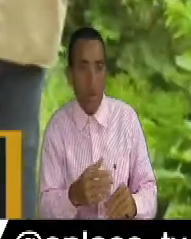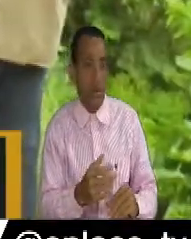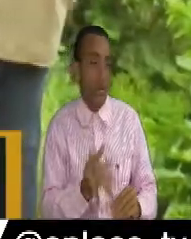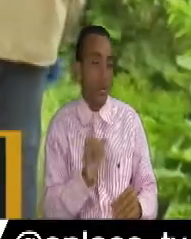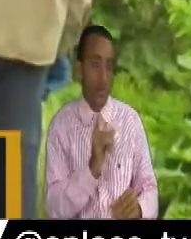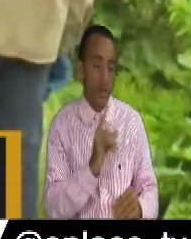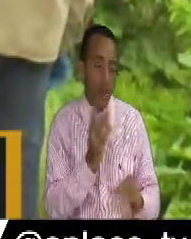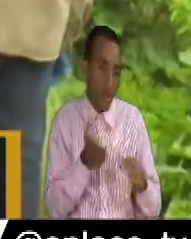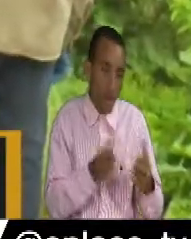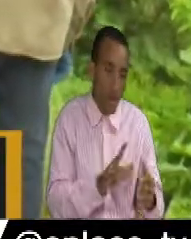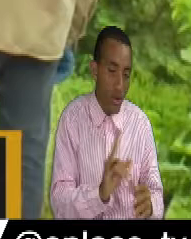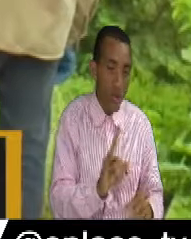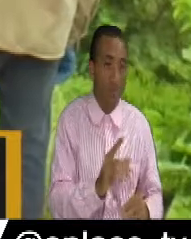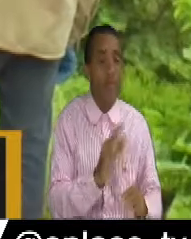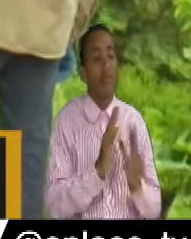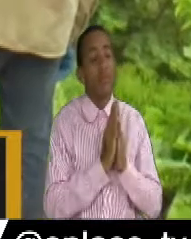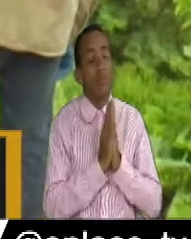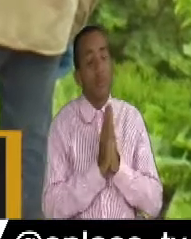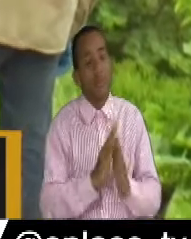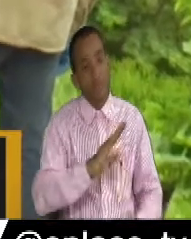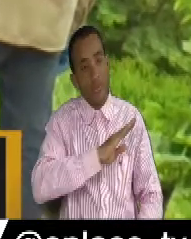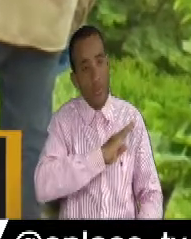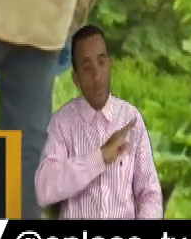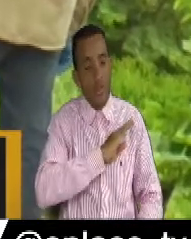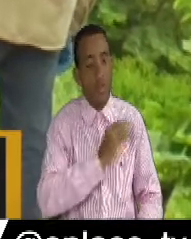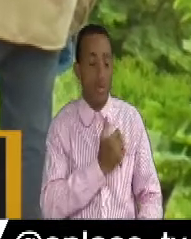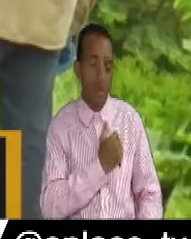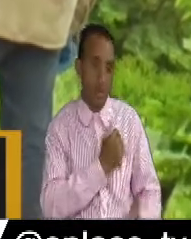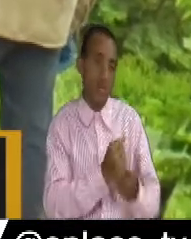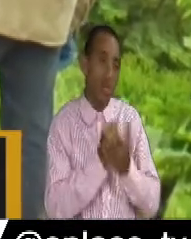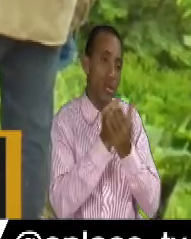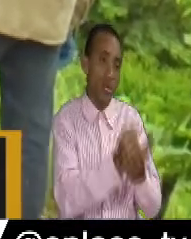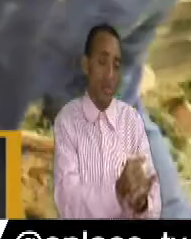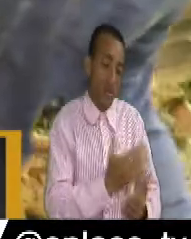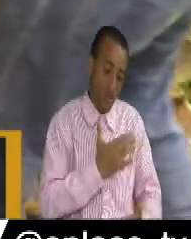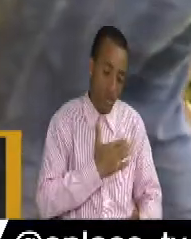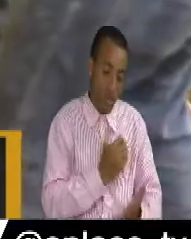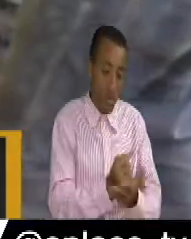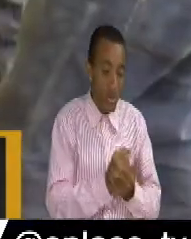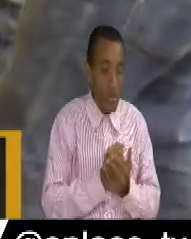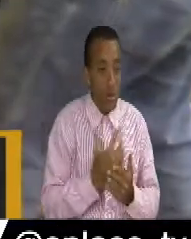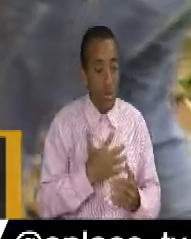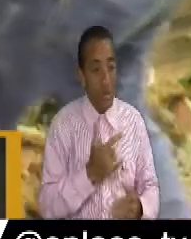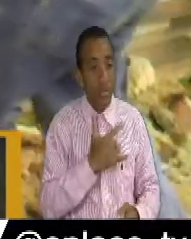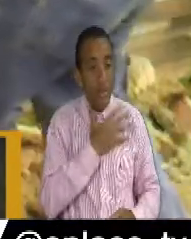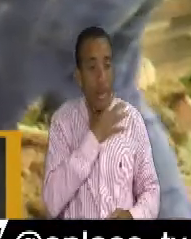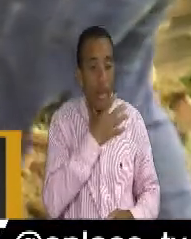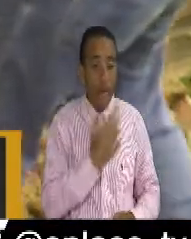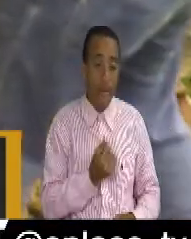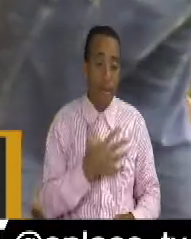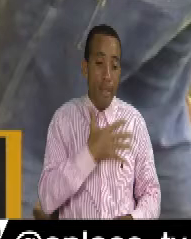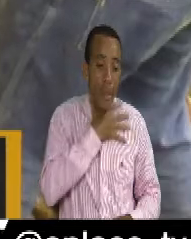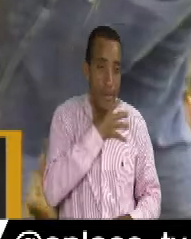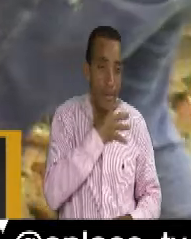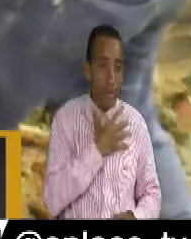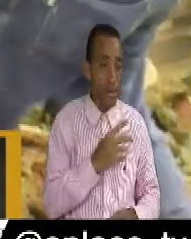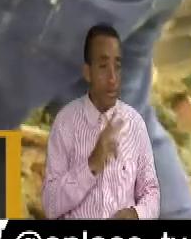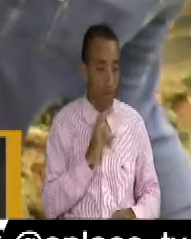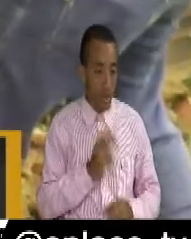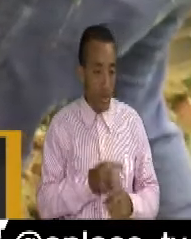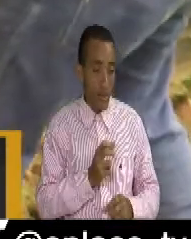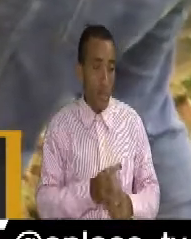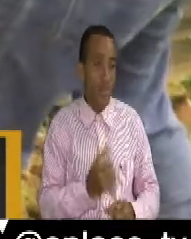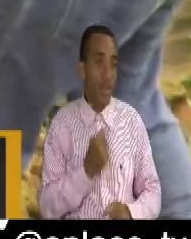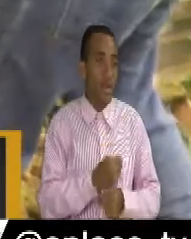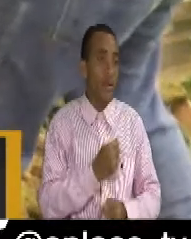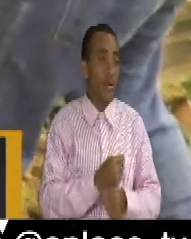alcalde que se ponga la mano en el corazón y me colabore porque en estos momentos yo me encuentro en una situación muy económicamente mal, no tengo trabajo. Yo le